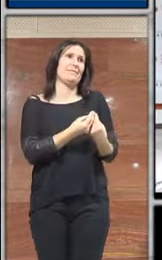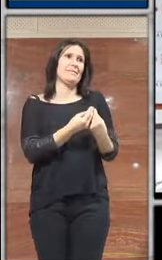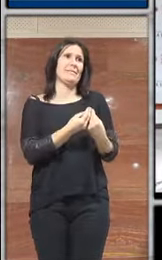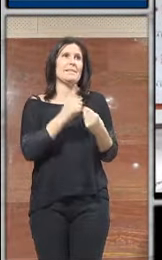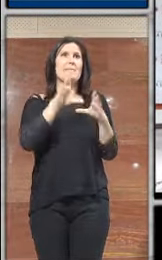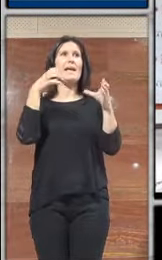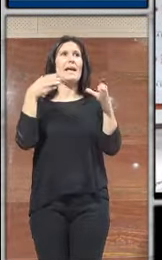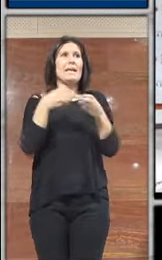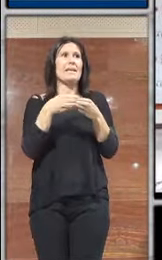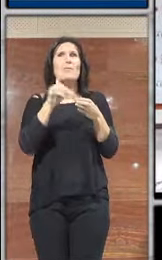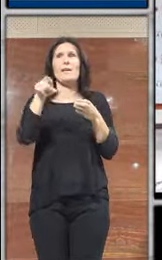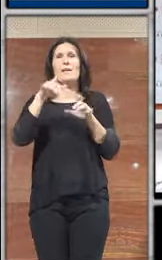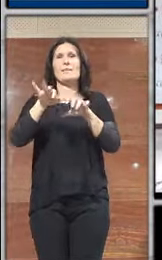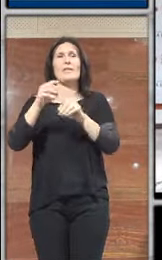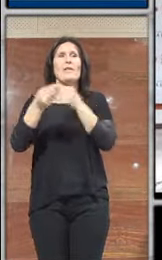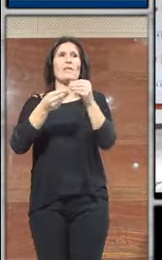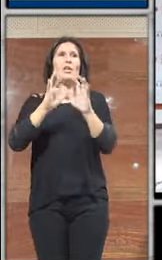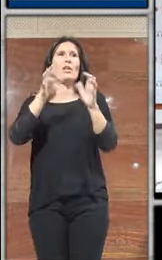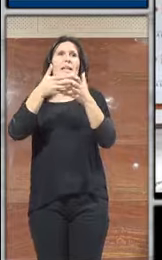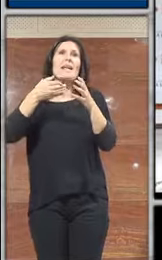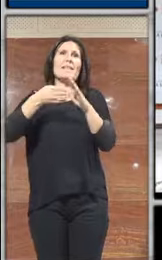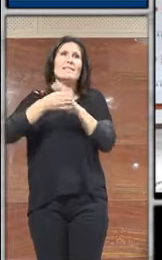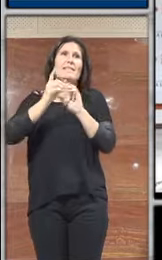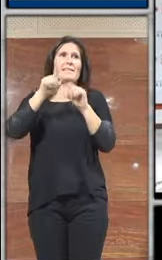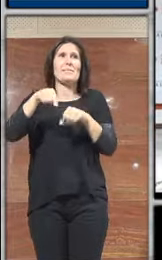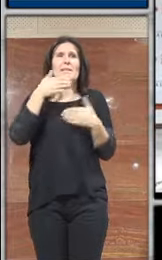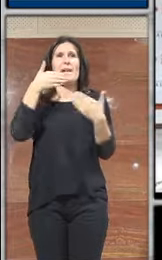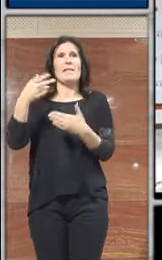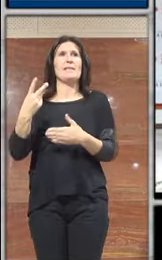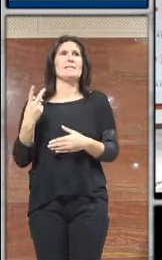el equipo que ha estado transmitiendo por internet todo esto muchas gracias